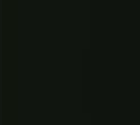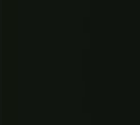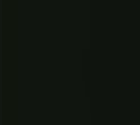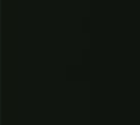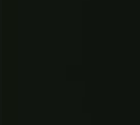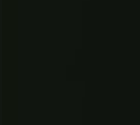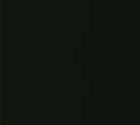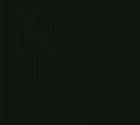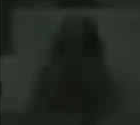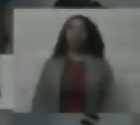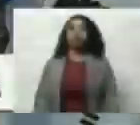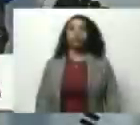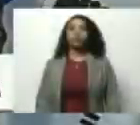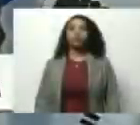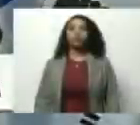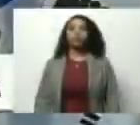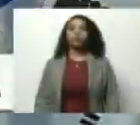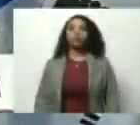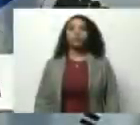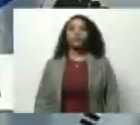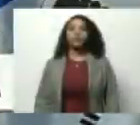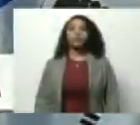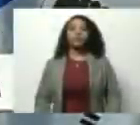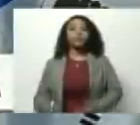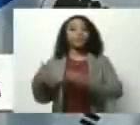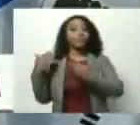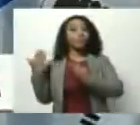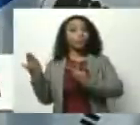Y luego, inclusive,